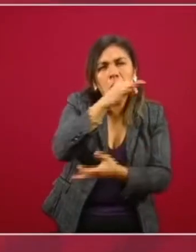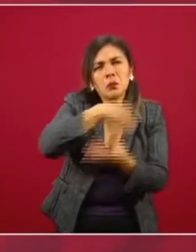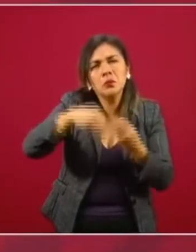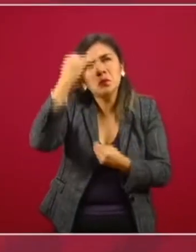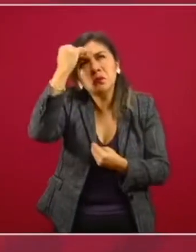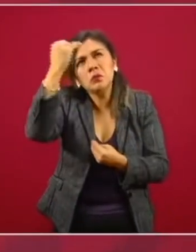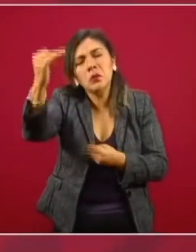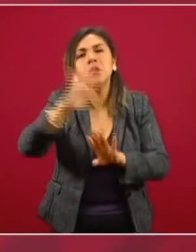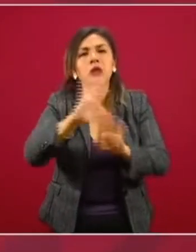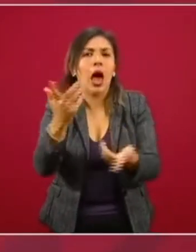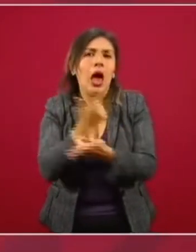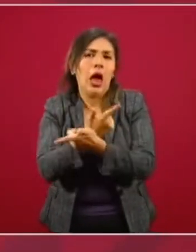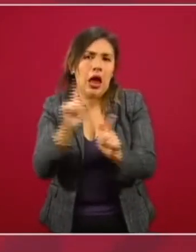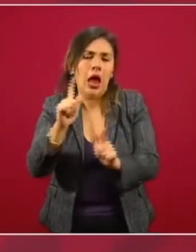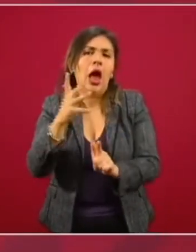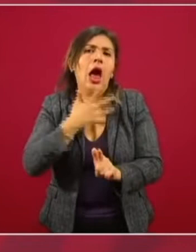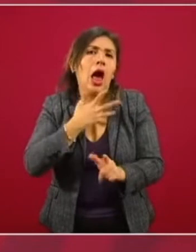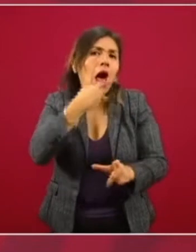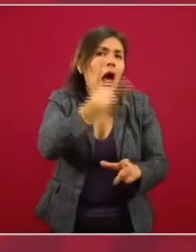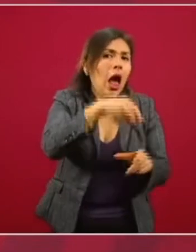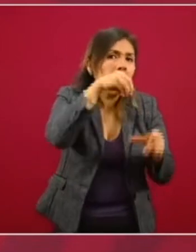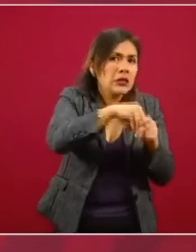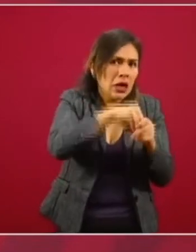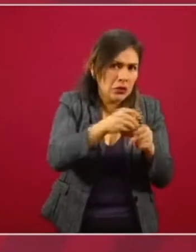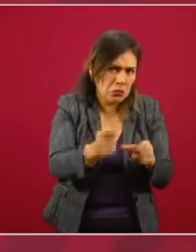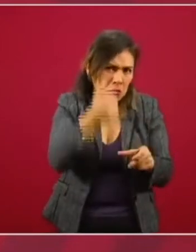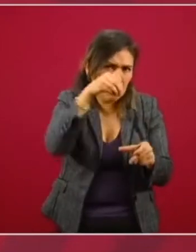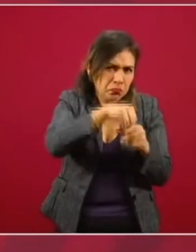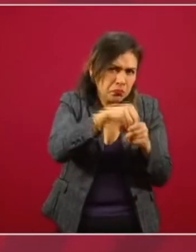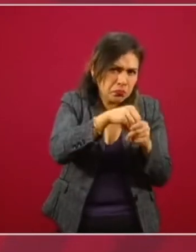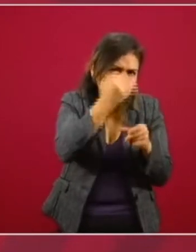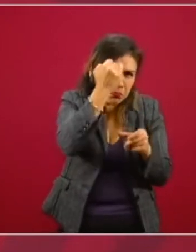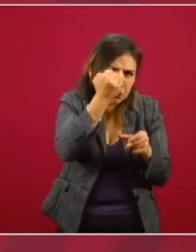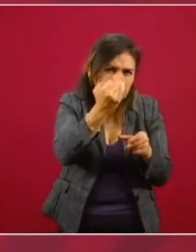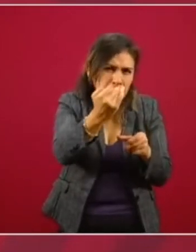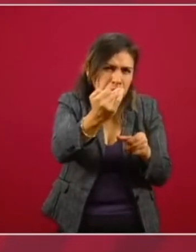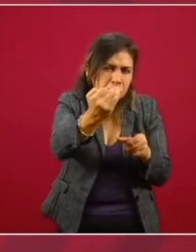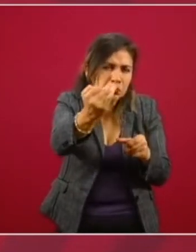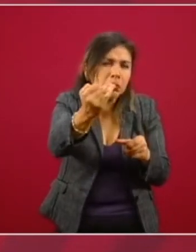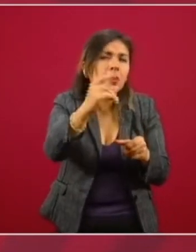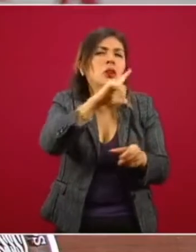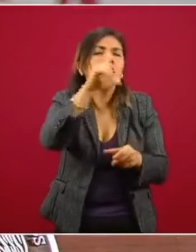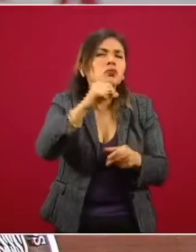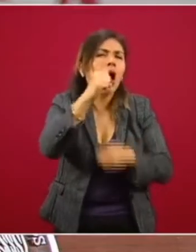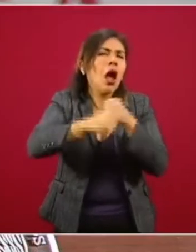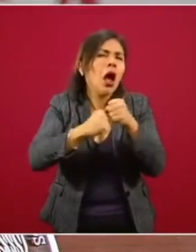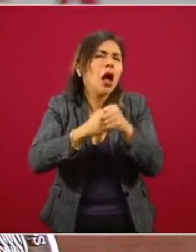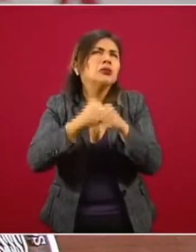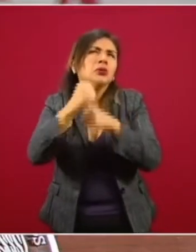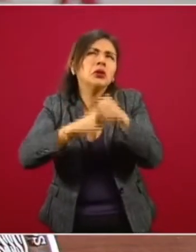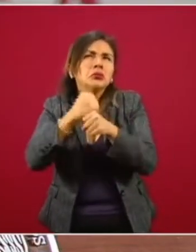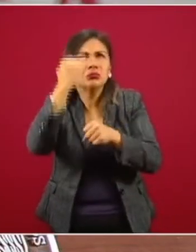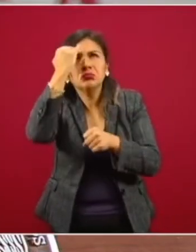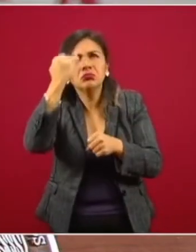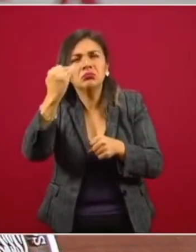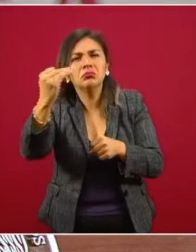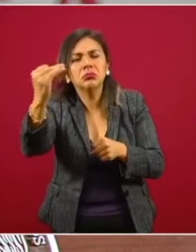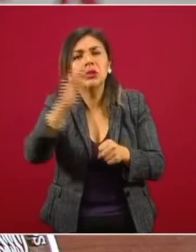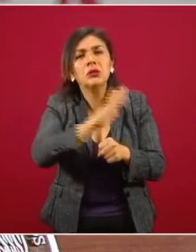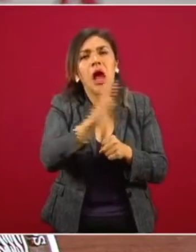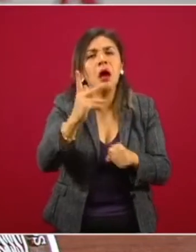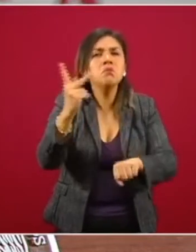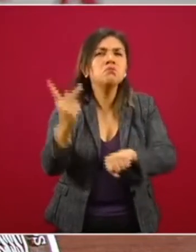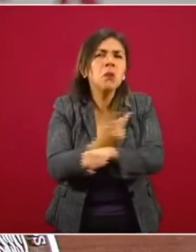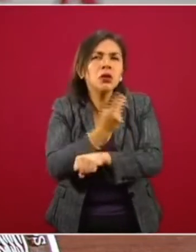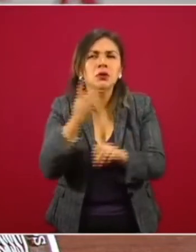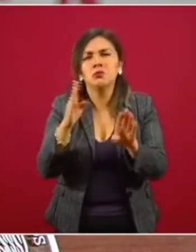Hay información confidencial, pero durante algún tiempo, ya cuando